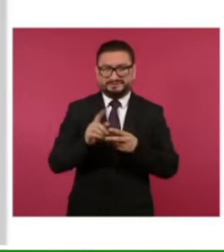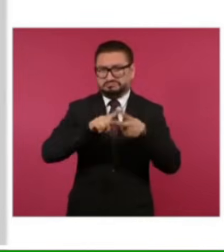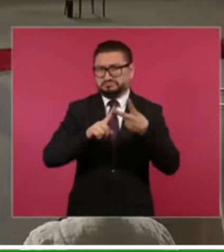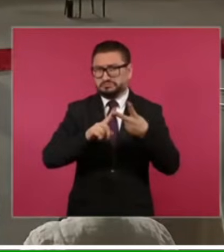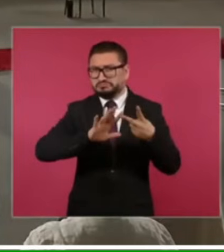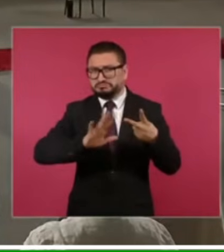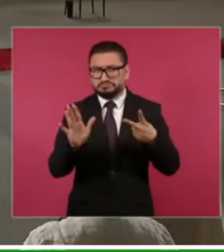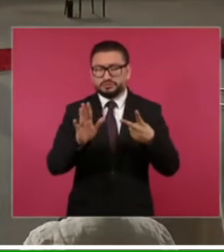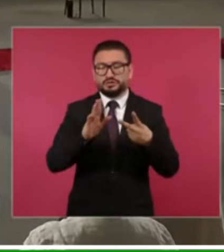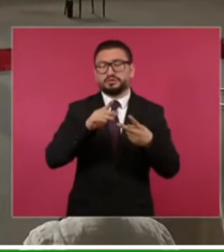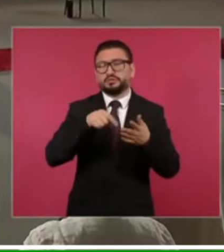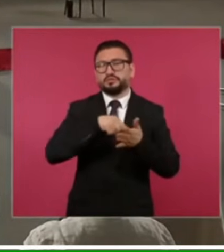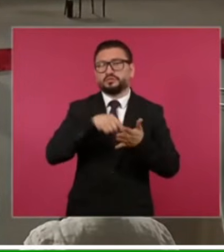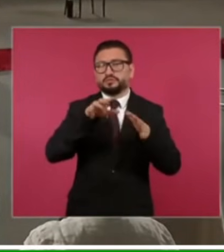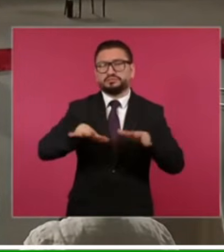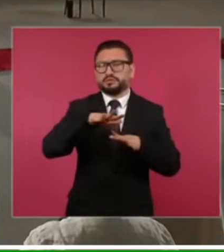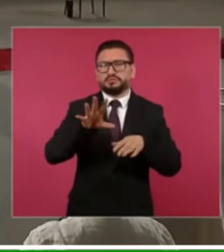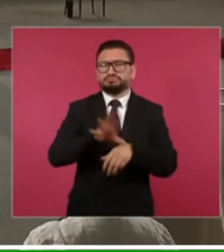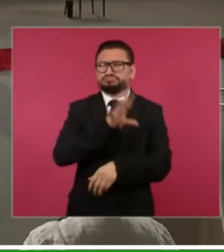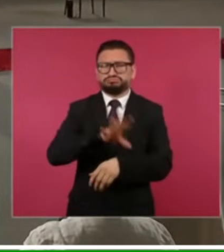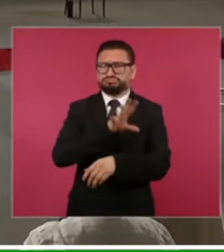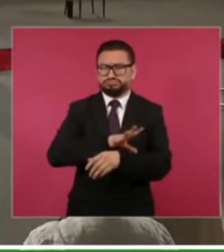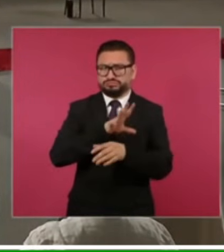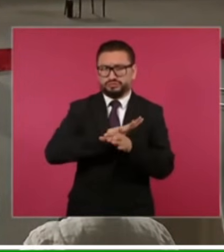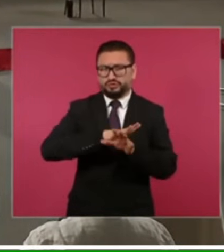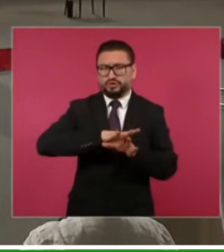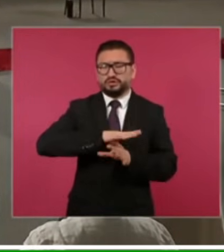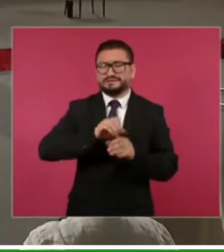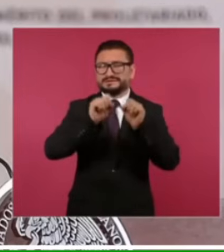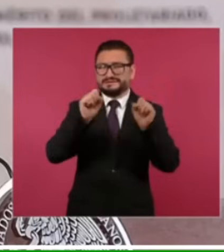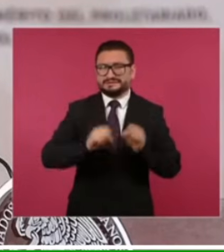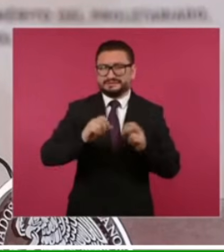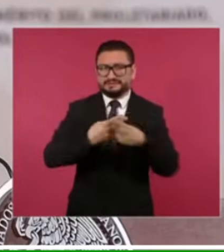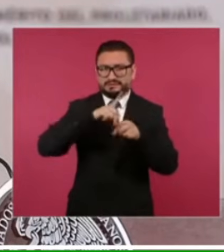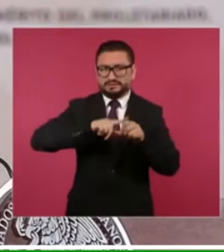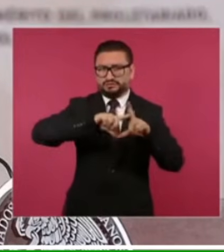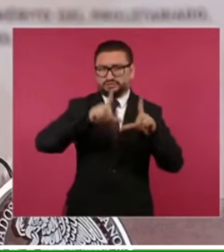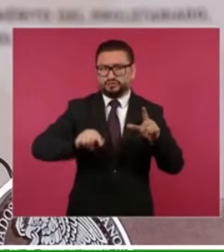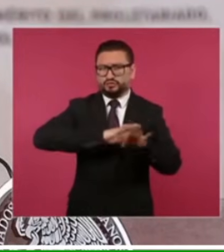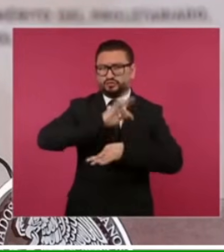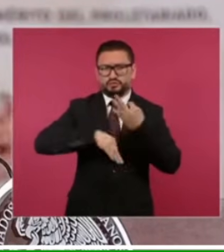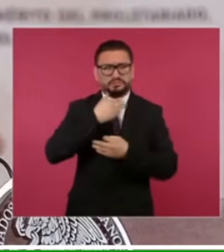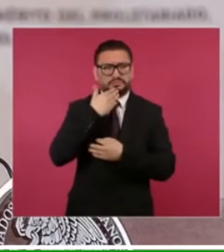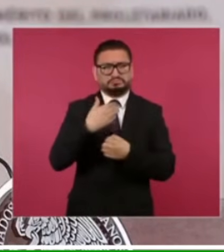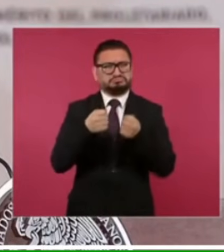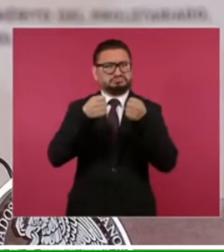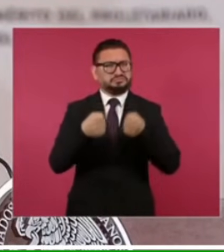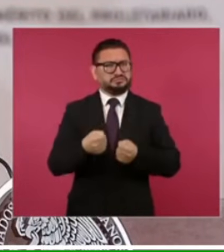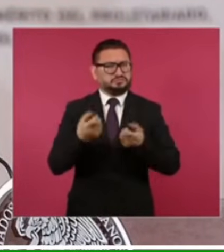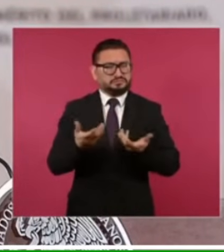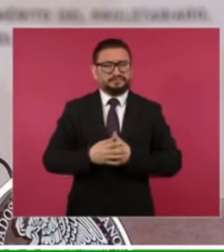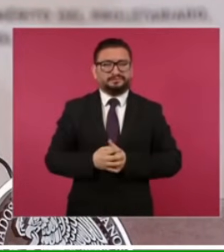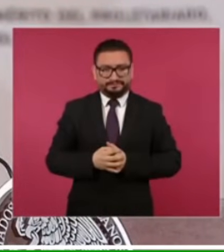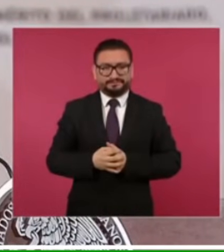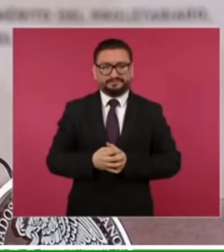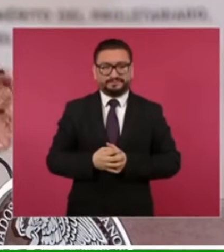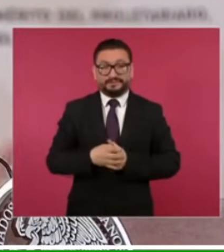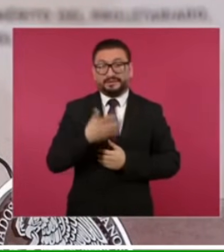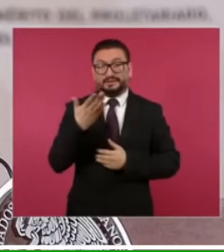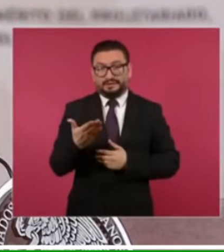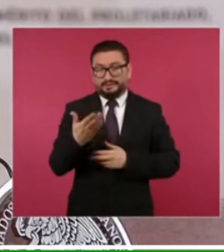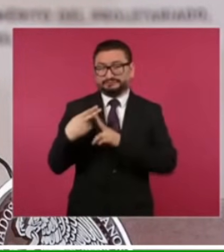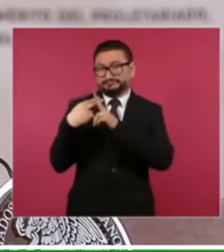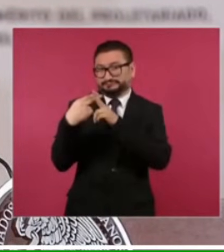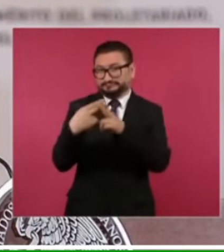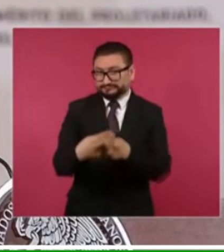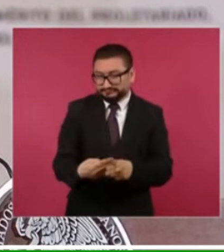eventos focalizados, el suministro eléctrico en el Sistema Interconectado Nacional se mantuvo seguro y confiable. Así, a la